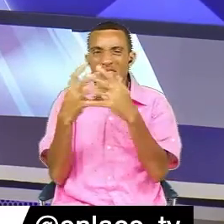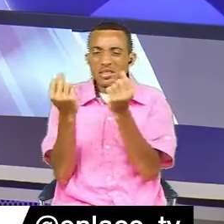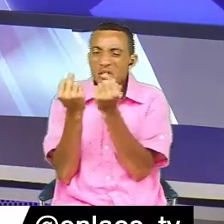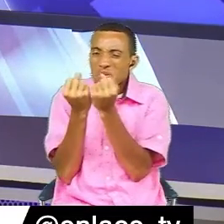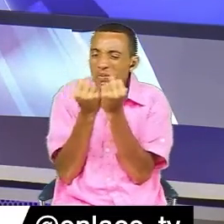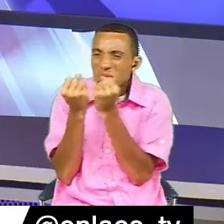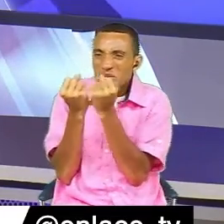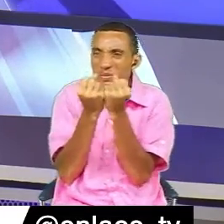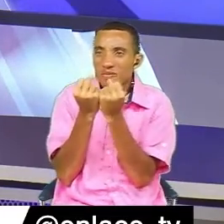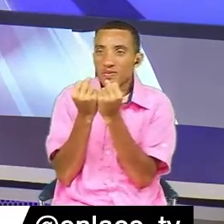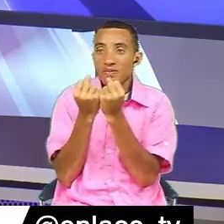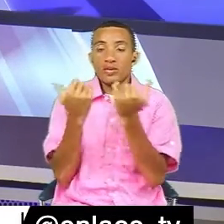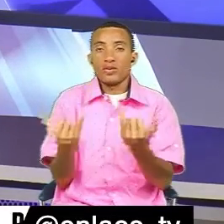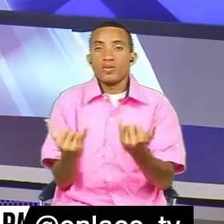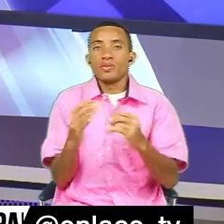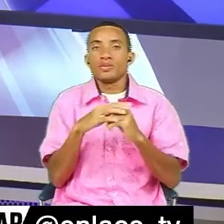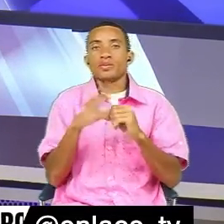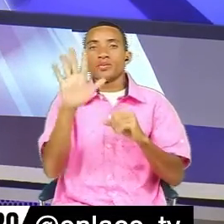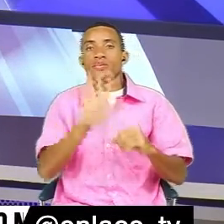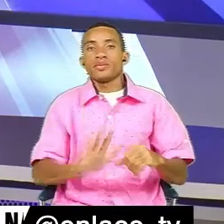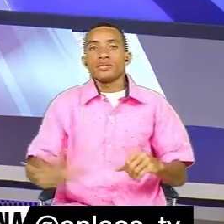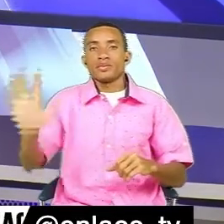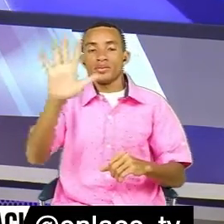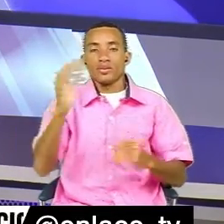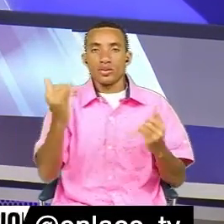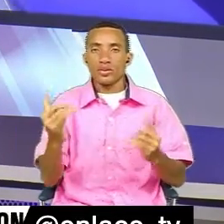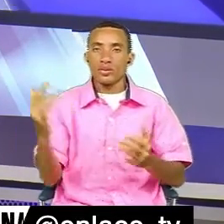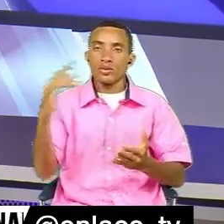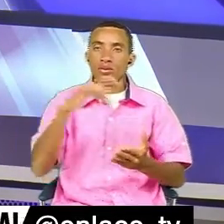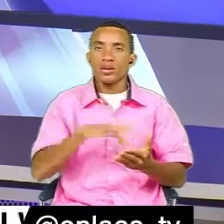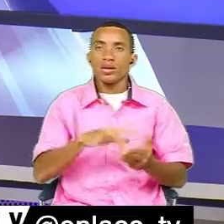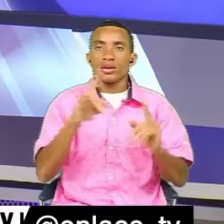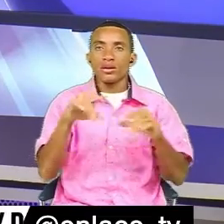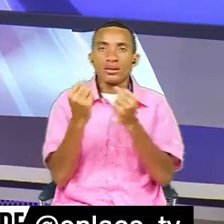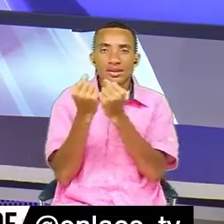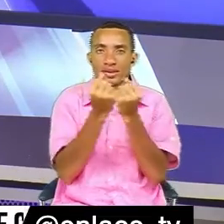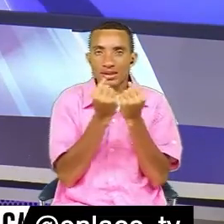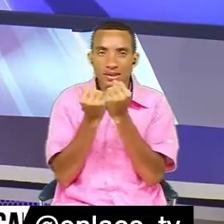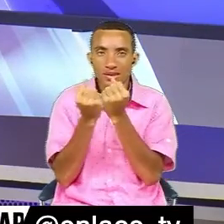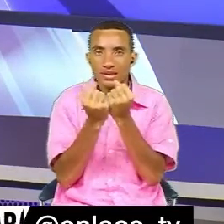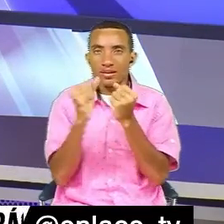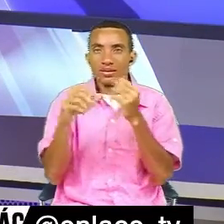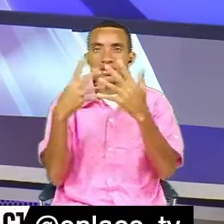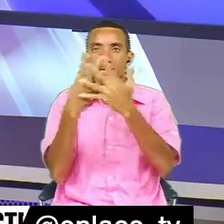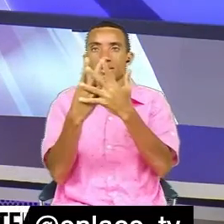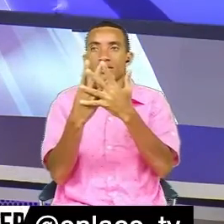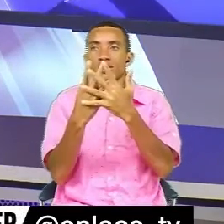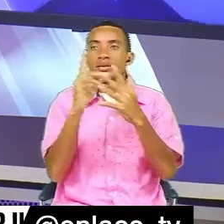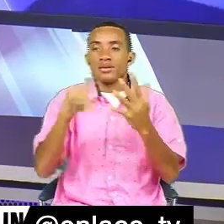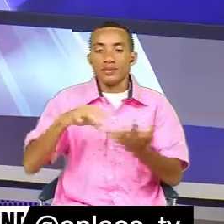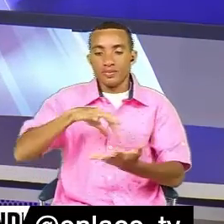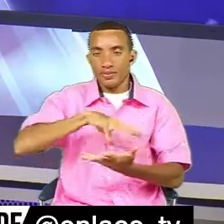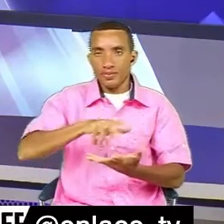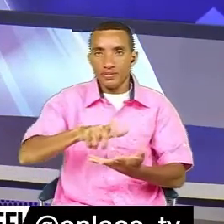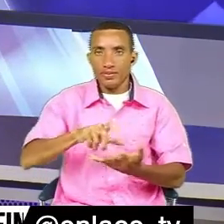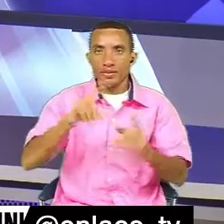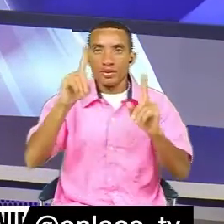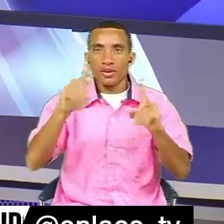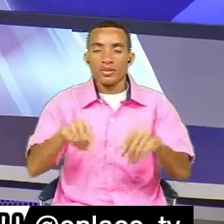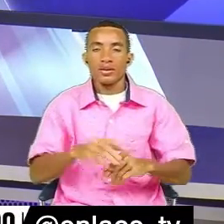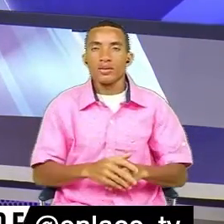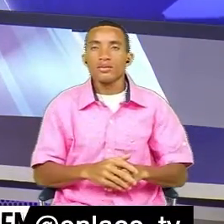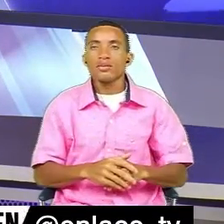plano departamental cuando hoy se hace referencia a nivel nacional en el hacinamiento de las cárceles de Santander. Entre la lista de las cárceles de Santander